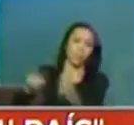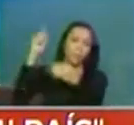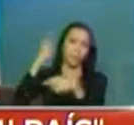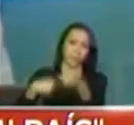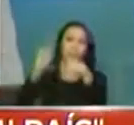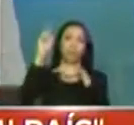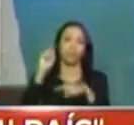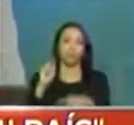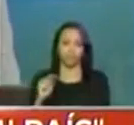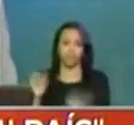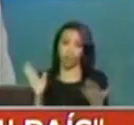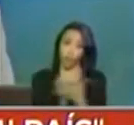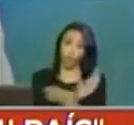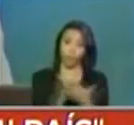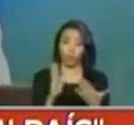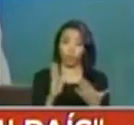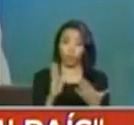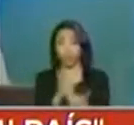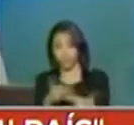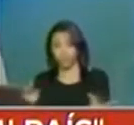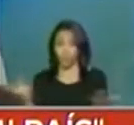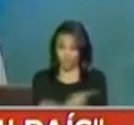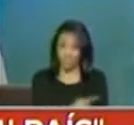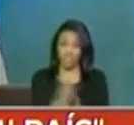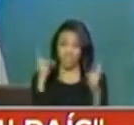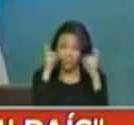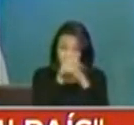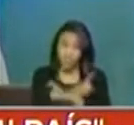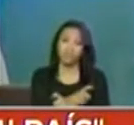van a emergir victoriosas en estos tiempos,